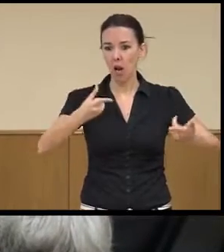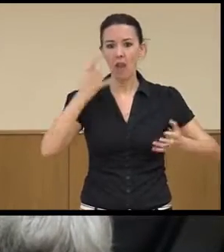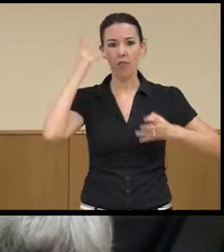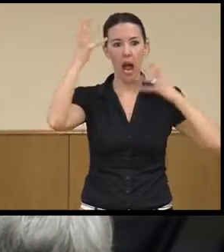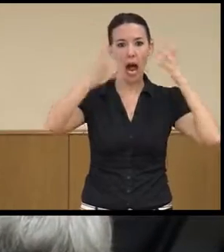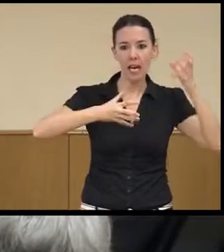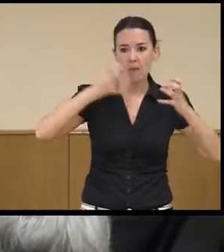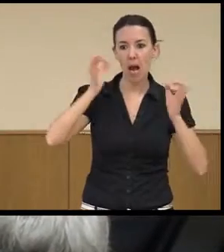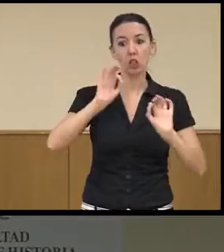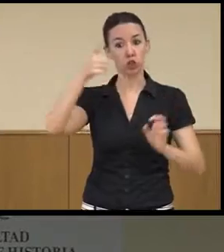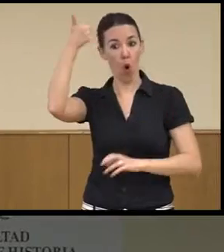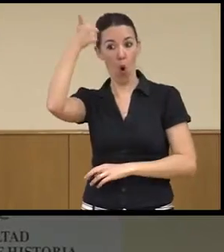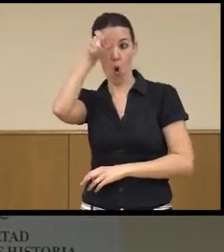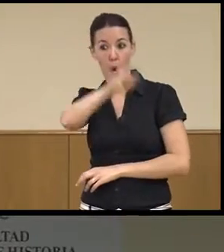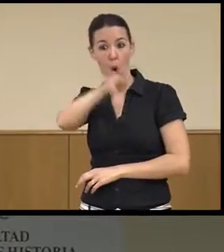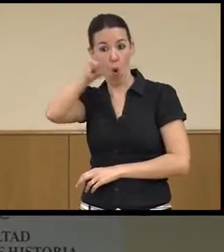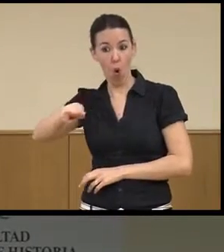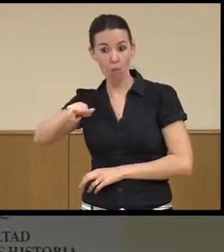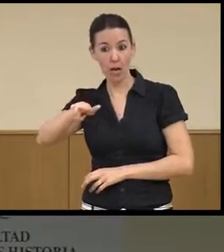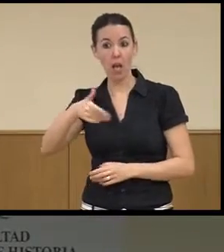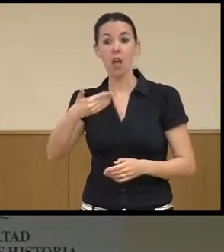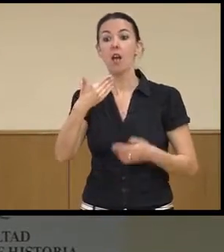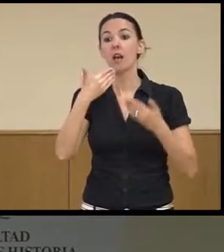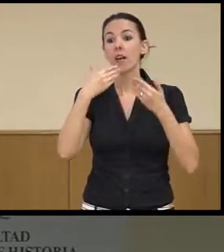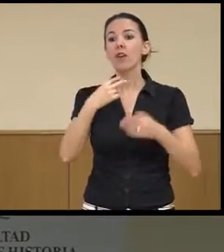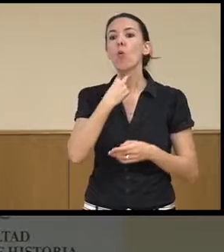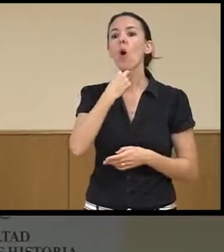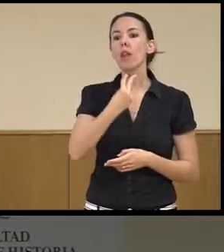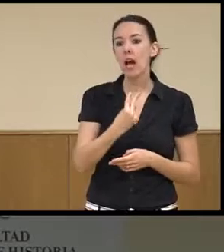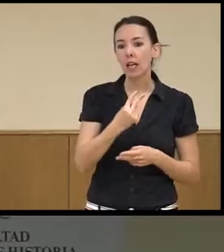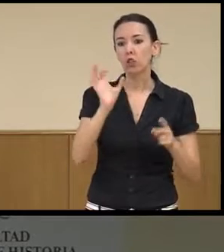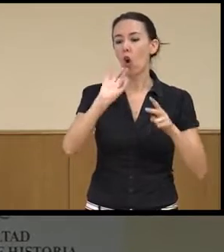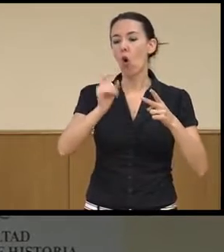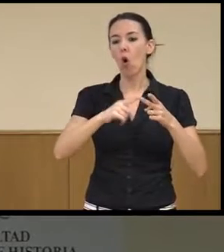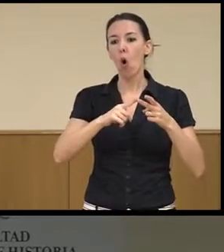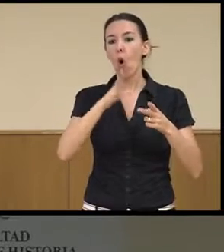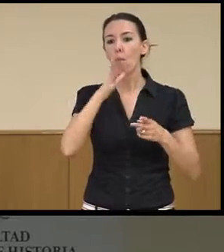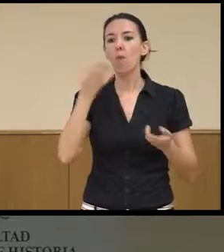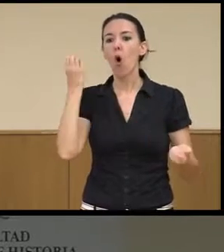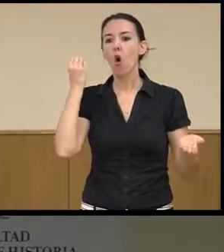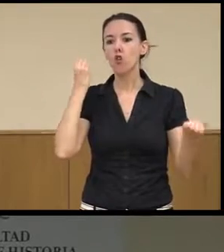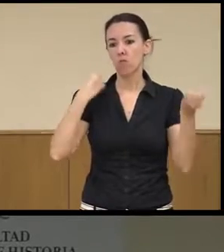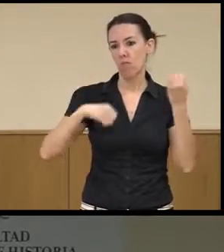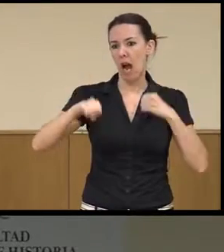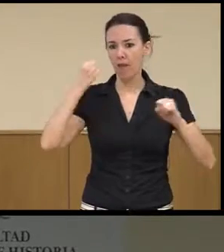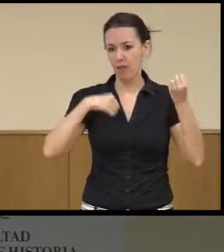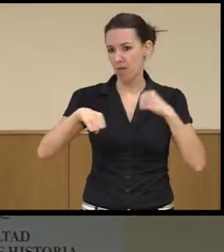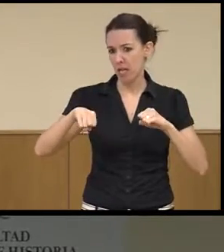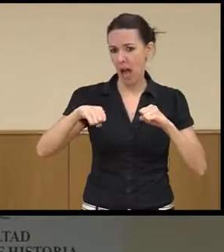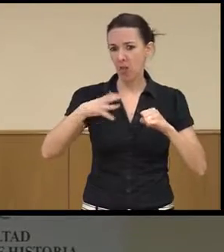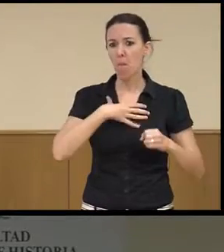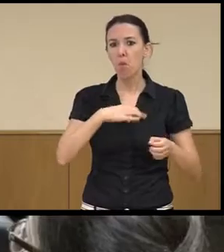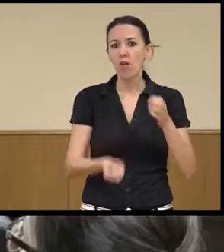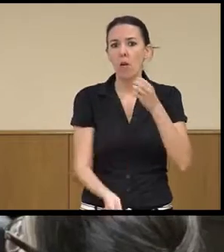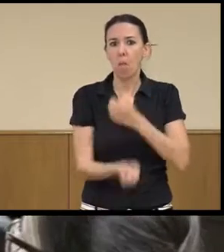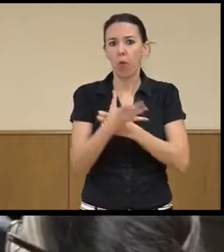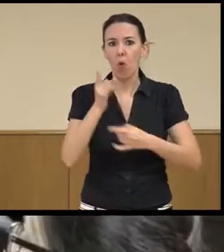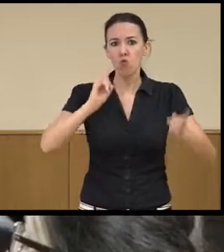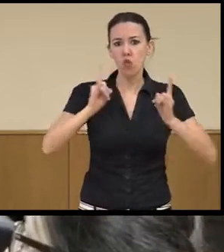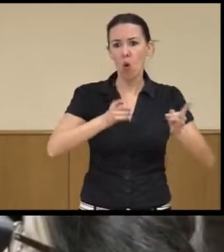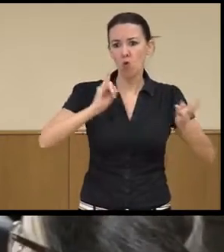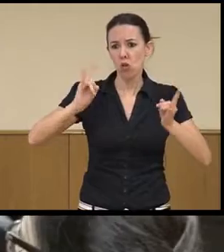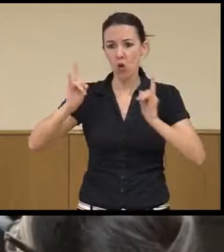animales o el hombre, bien mediante sus cuerdas vocales, bien como consecuencia de su actividad en todos los órdenes, puede producir, que